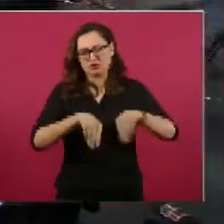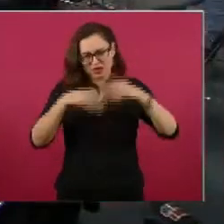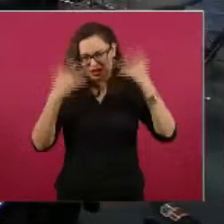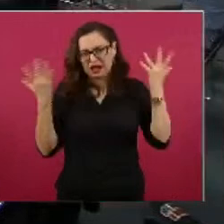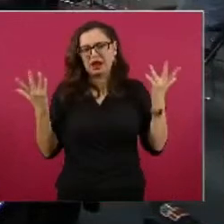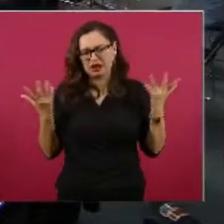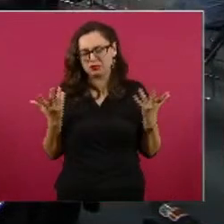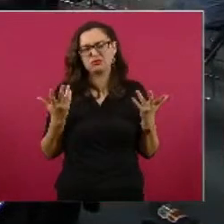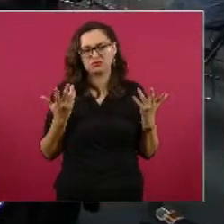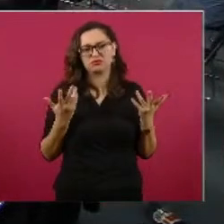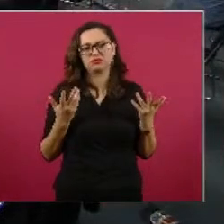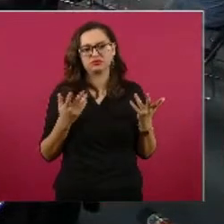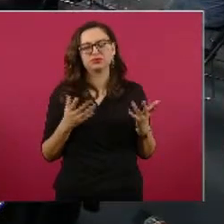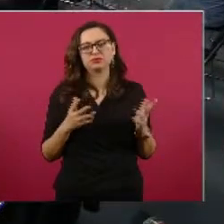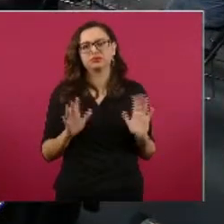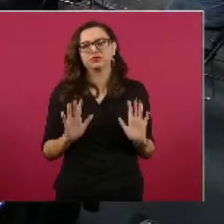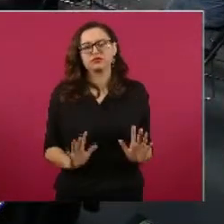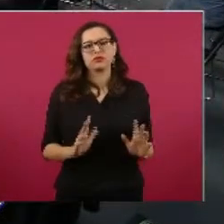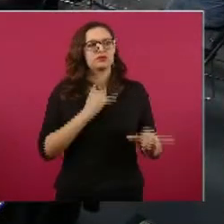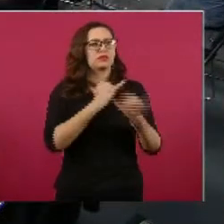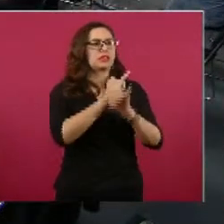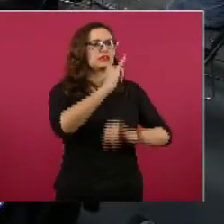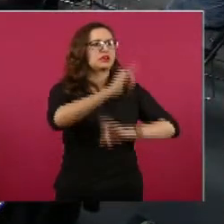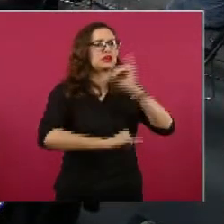y los fondos